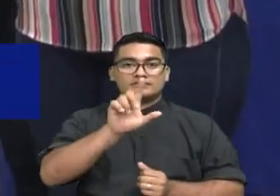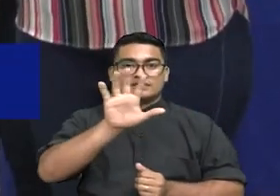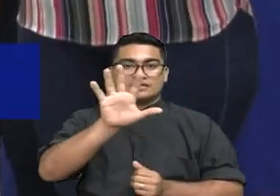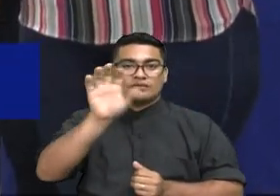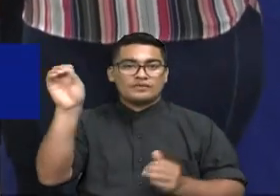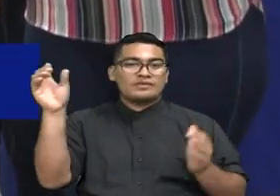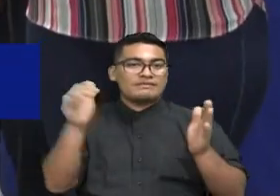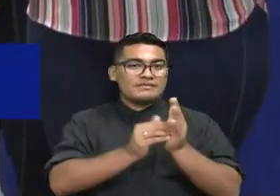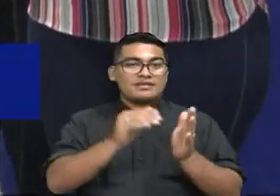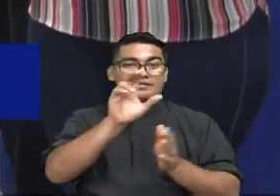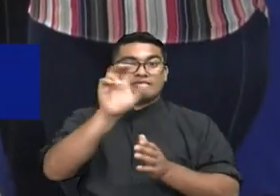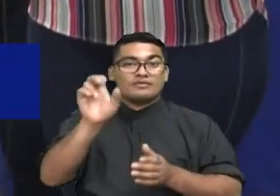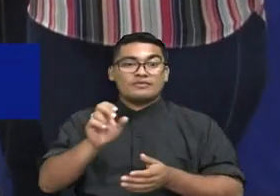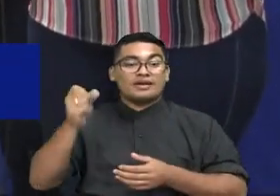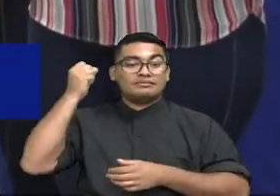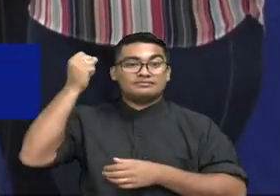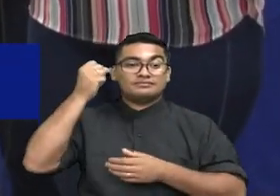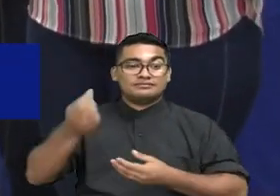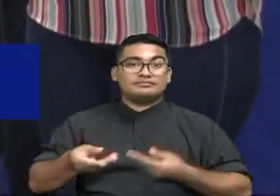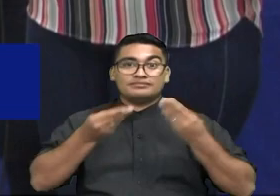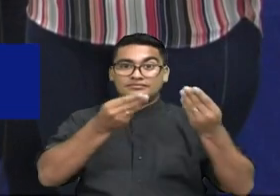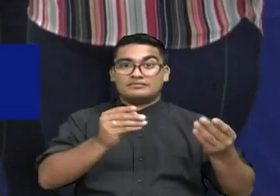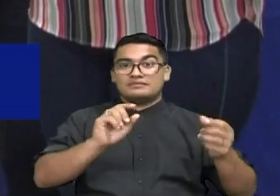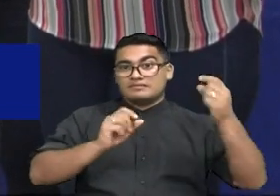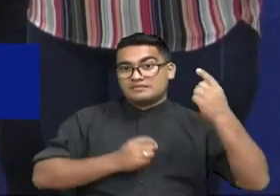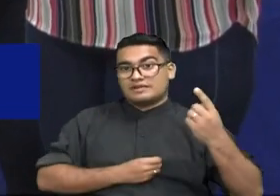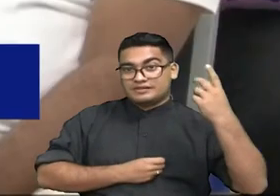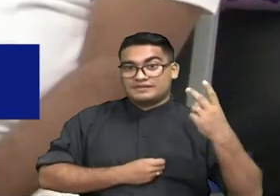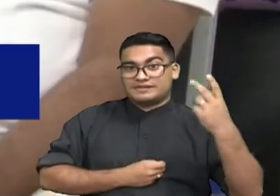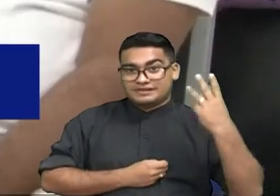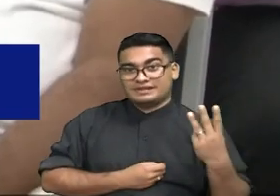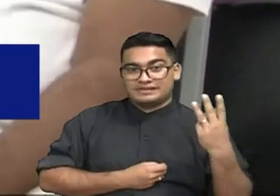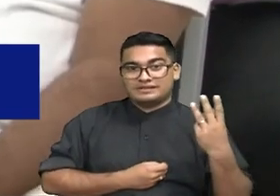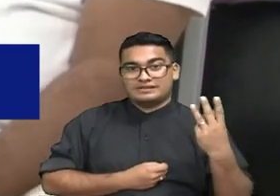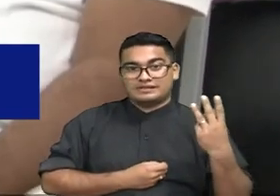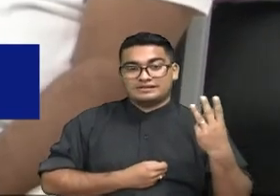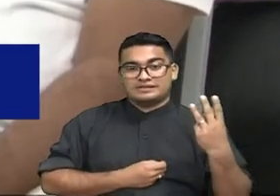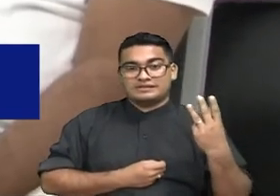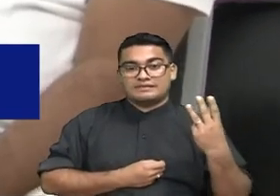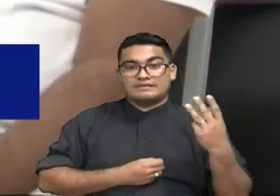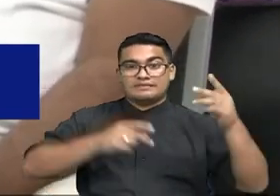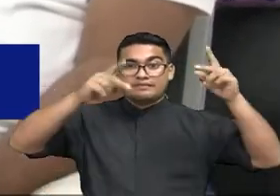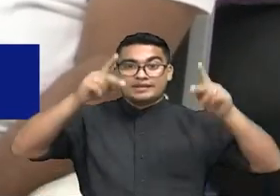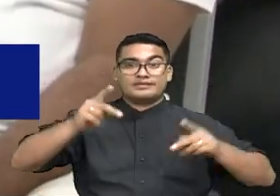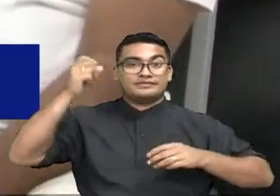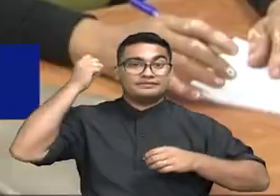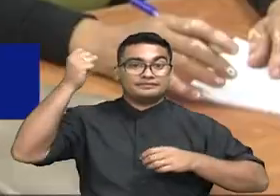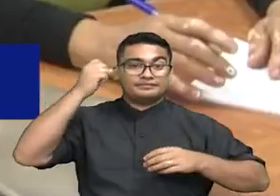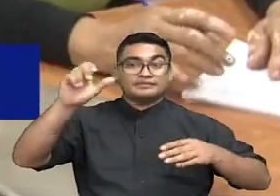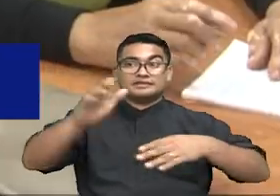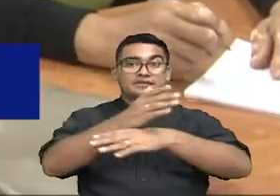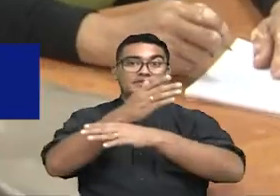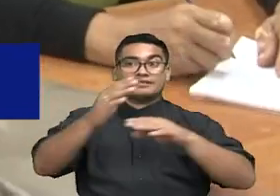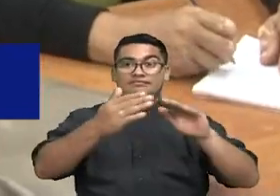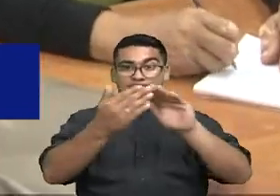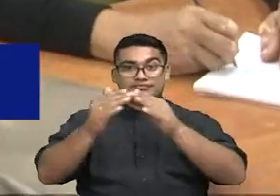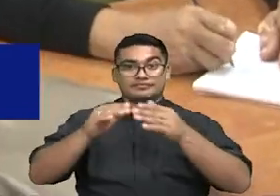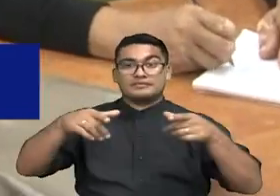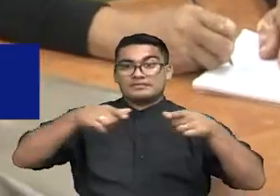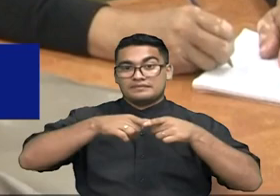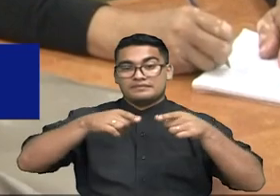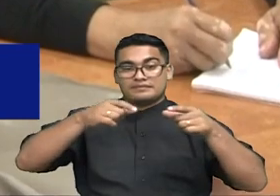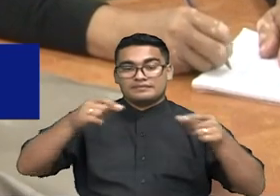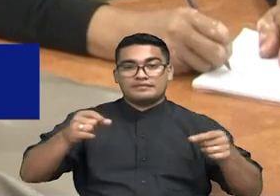150 mil córdobas en premios a los primeros, segundos y terceros lugares de cada distrito serán entregados a